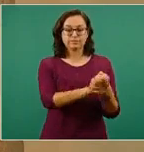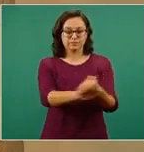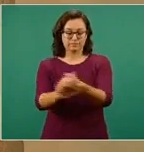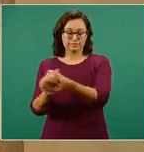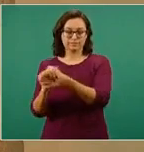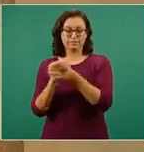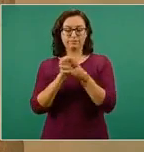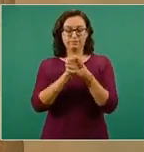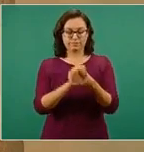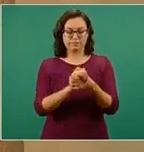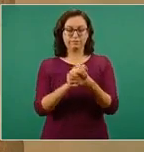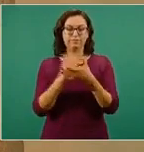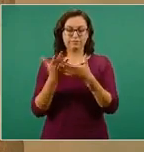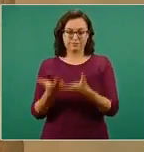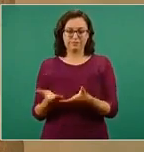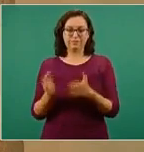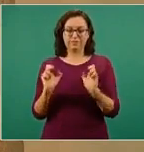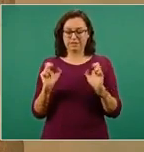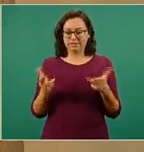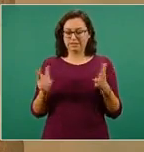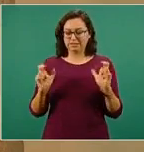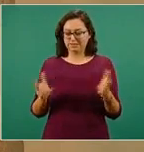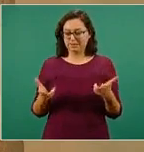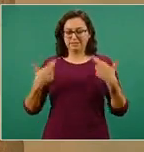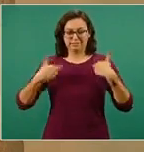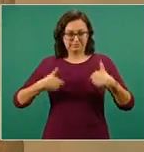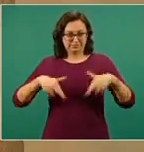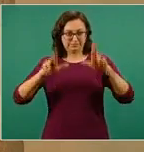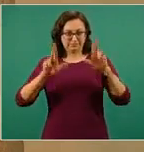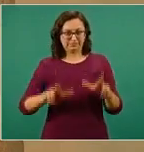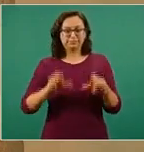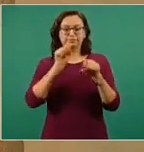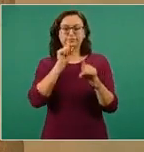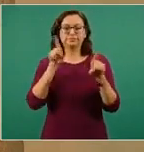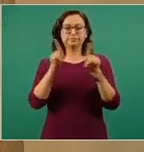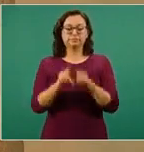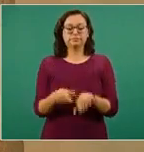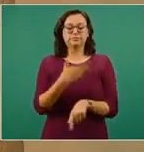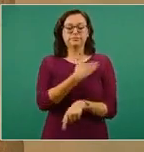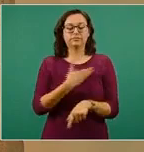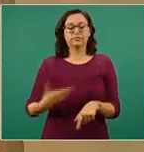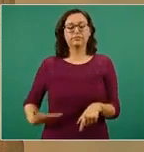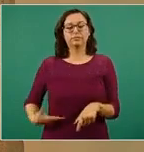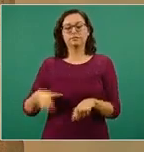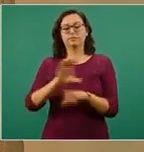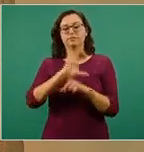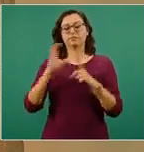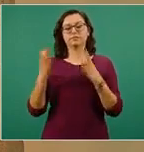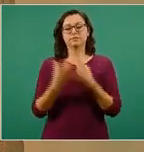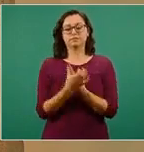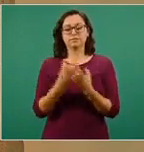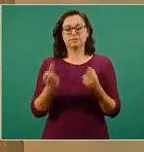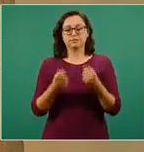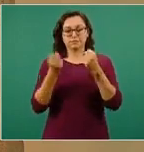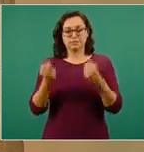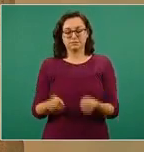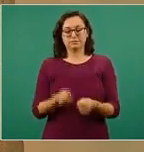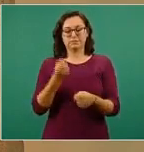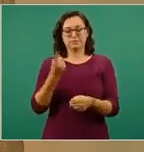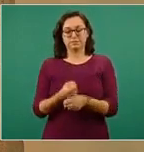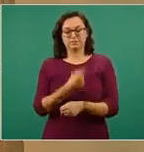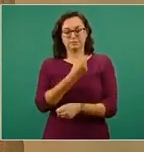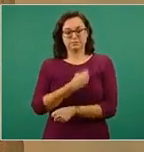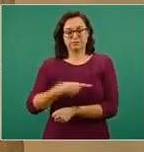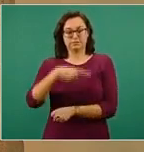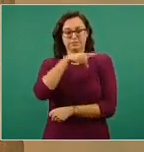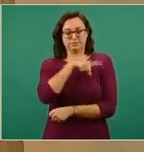chiapanecos y también de el presidente del Comité de Seguridad en Salud en nuestro estado, el doctor Rutilio Escandón,